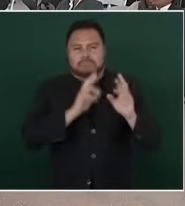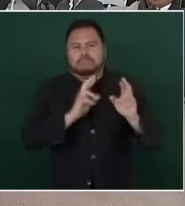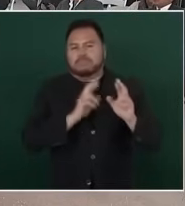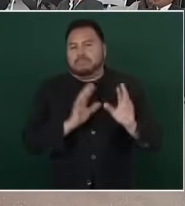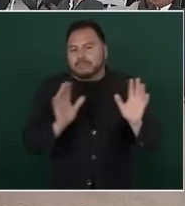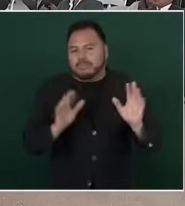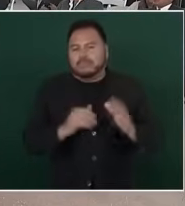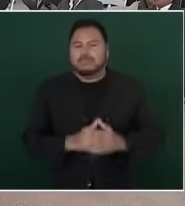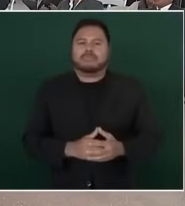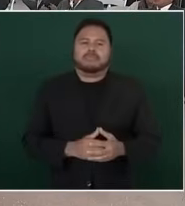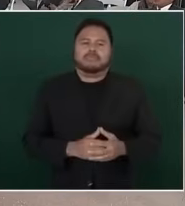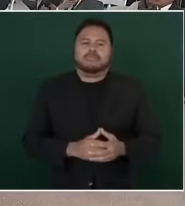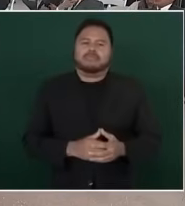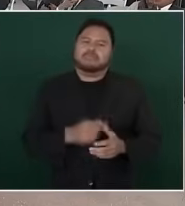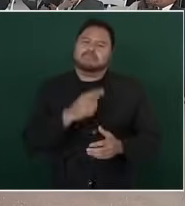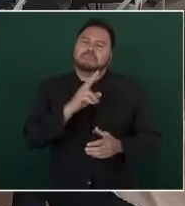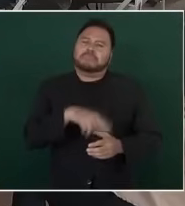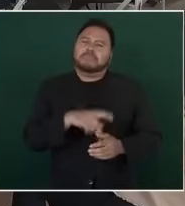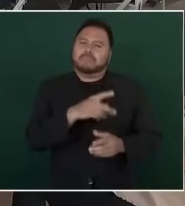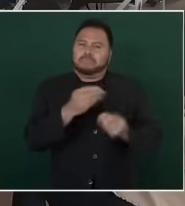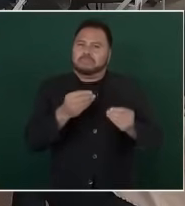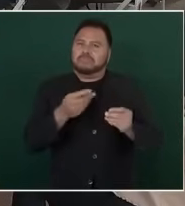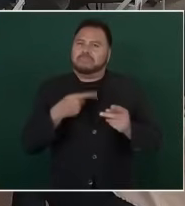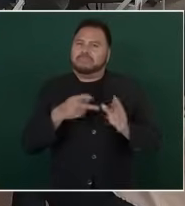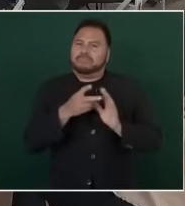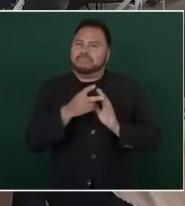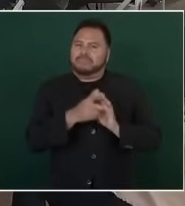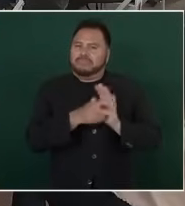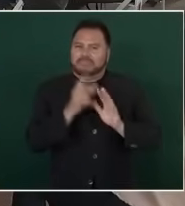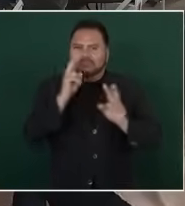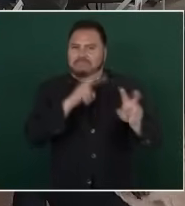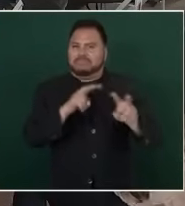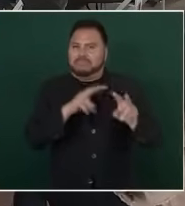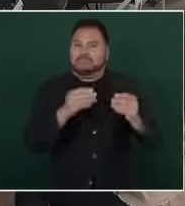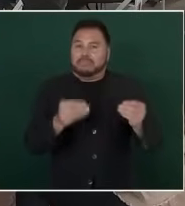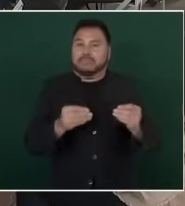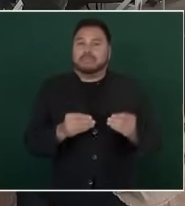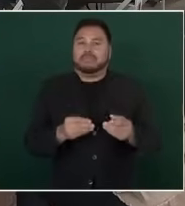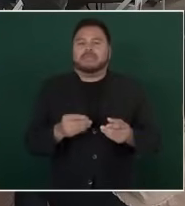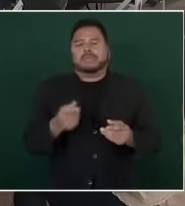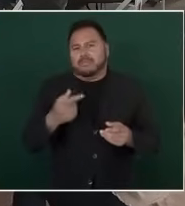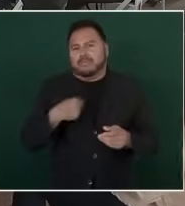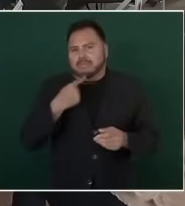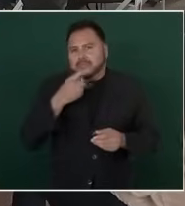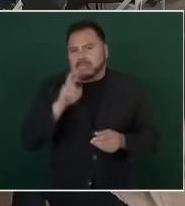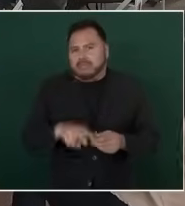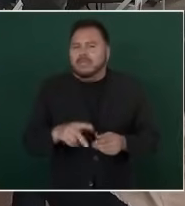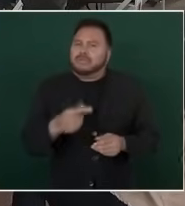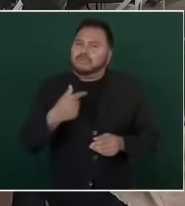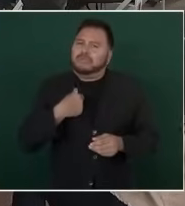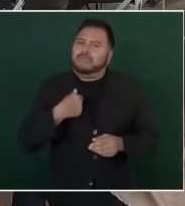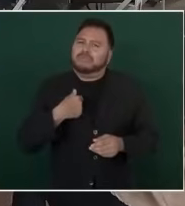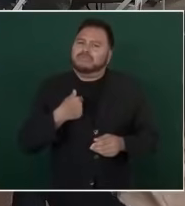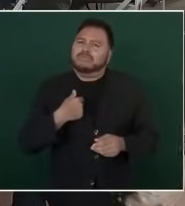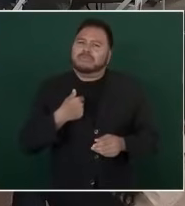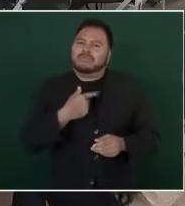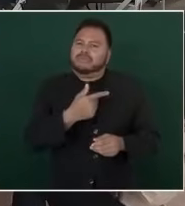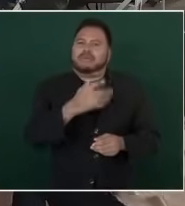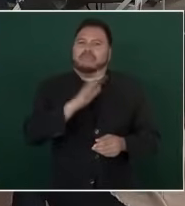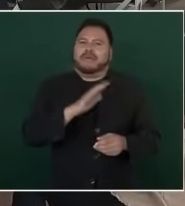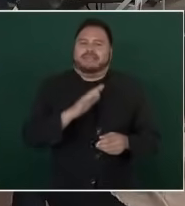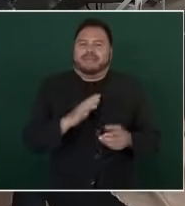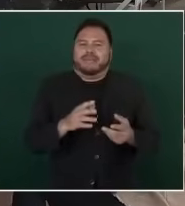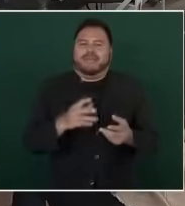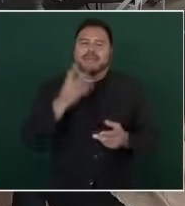Está bastante vista la entrevista, porque es. Hasta lo comento, me dejó como un limón exprimido, porque